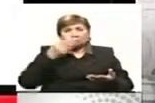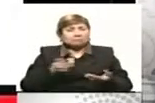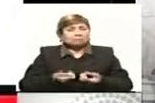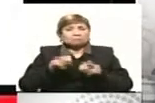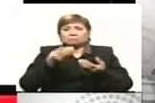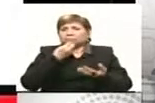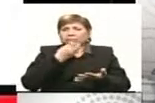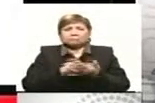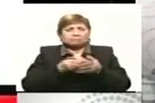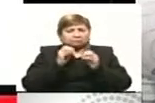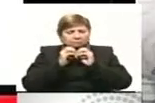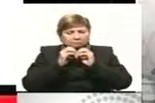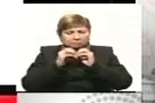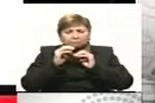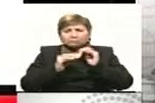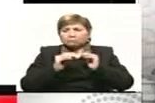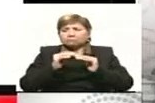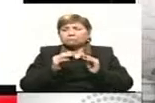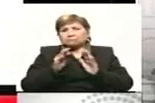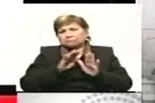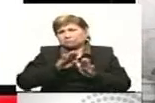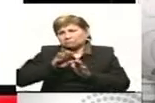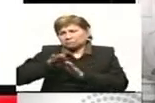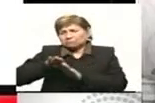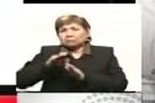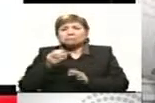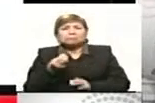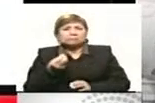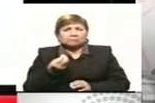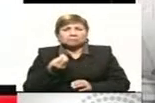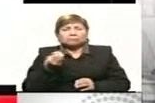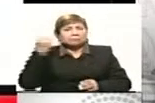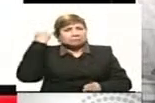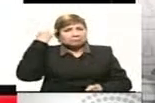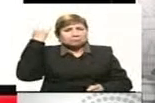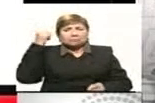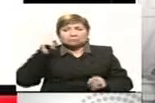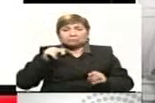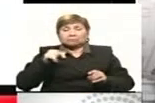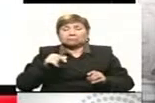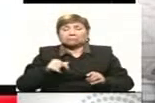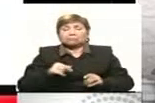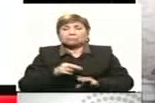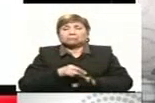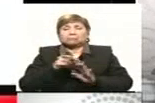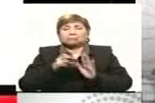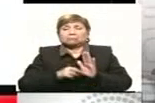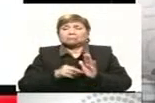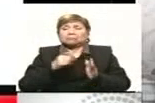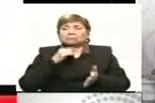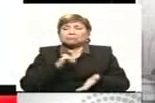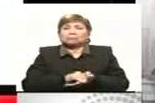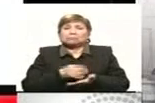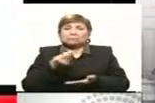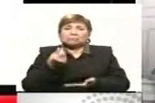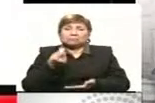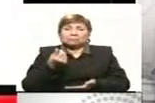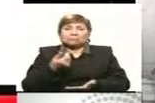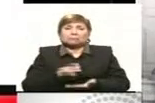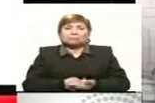dado un buen mantenimiento. Y lo ponemos aparte aquí porque la idea de este programa que tenemos en el MEF es que este dinero va a